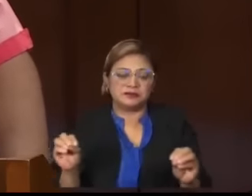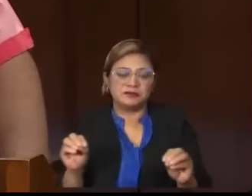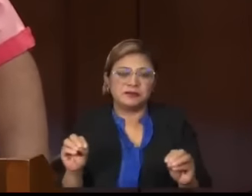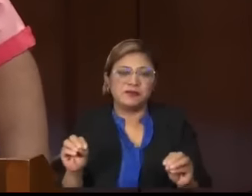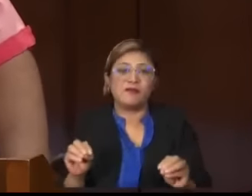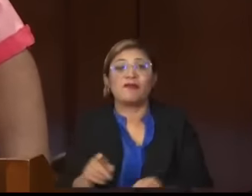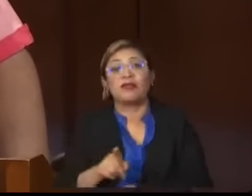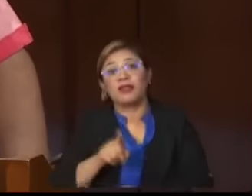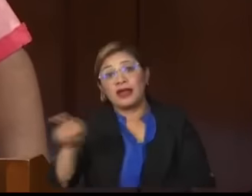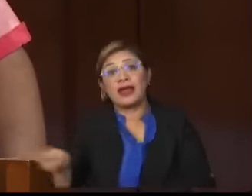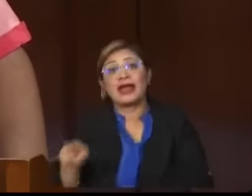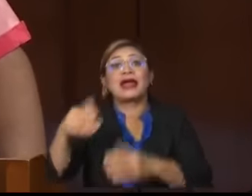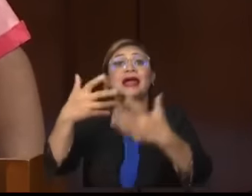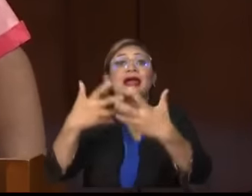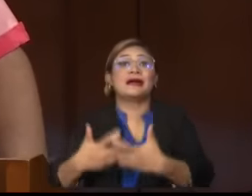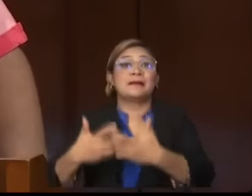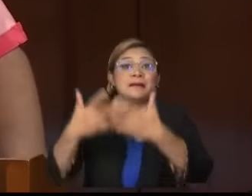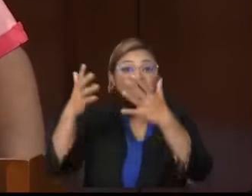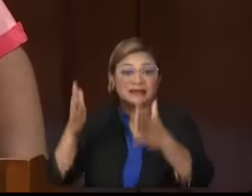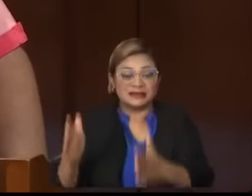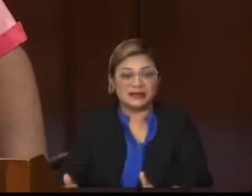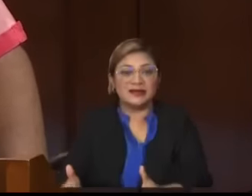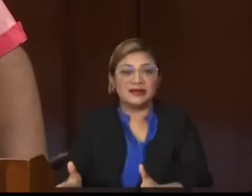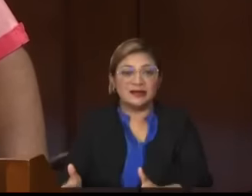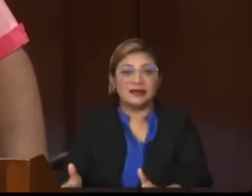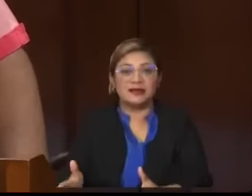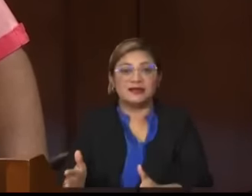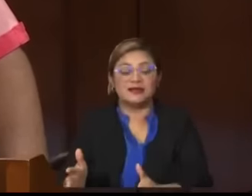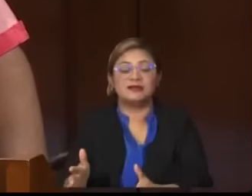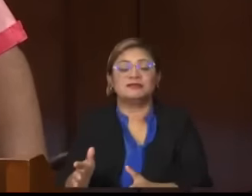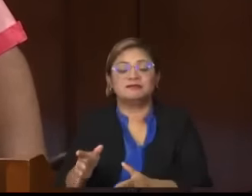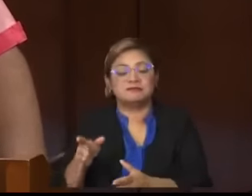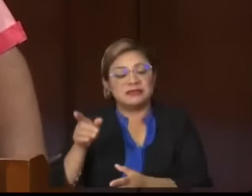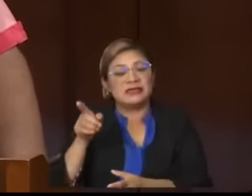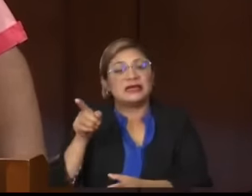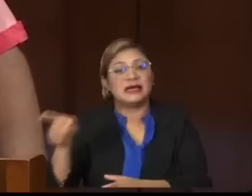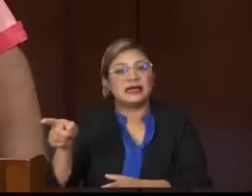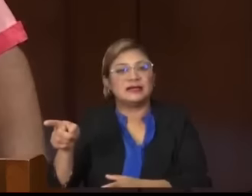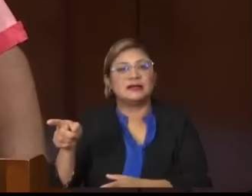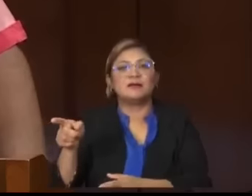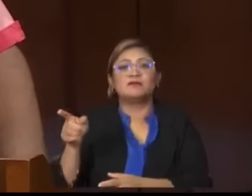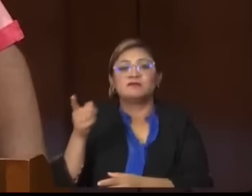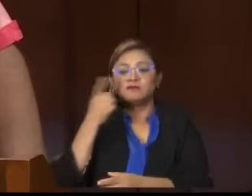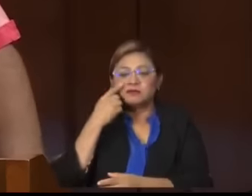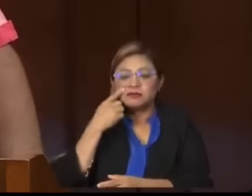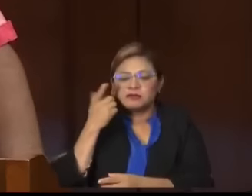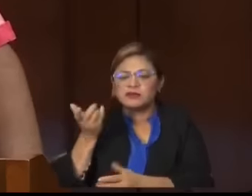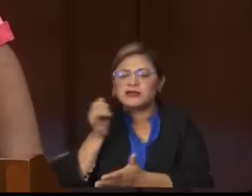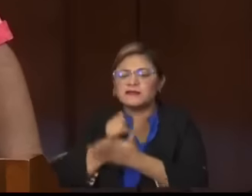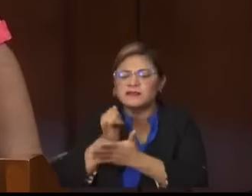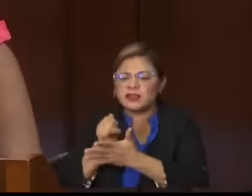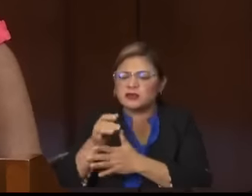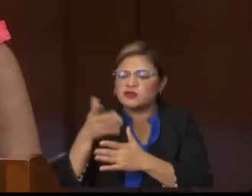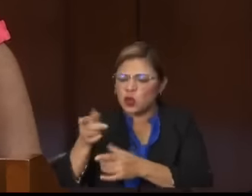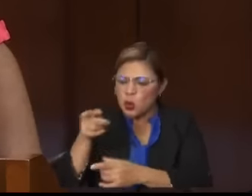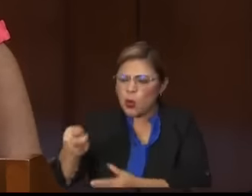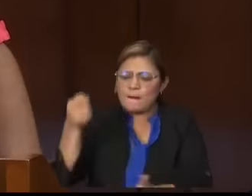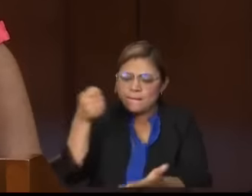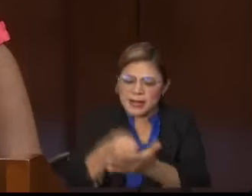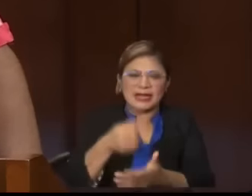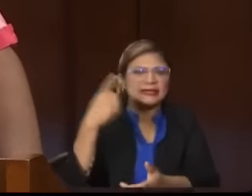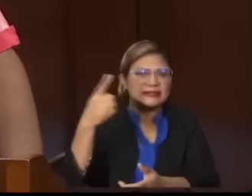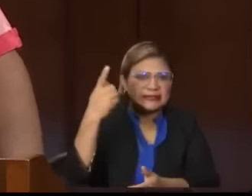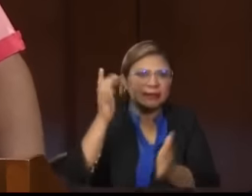a empresarios que evadan y evaden la cuota obrero patronal de los